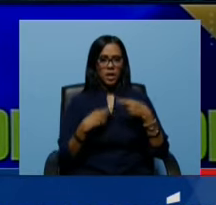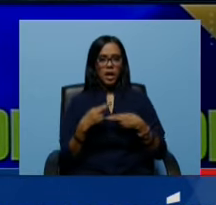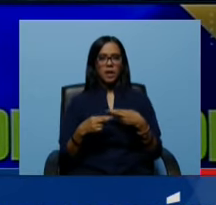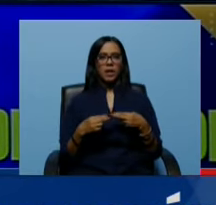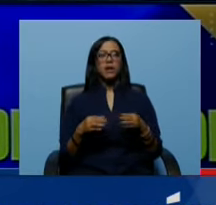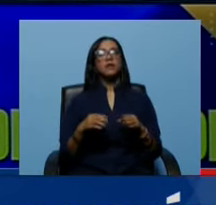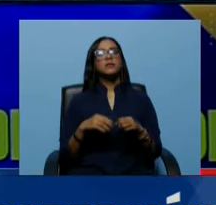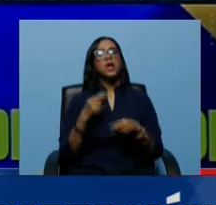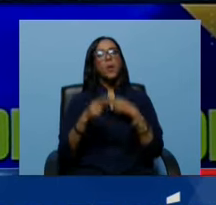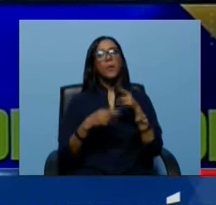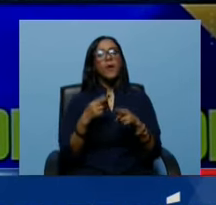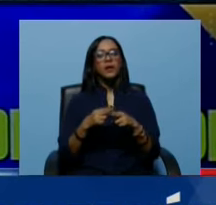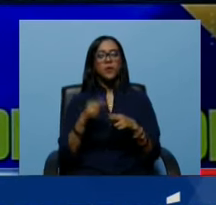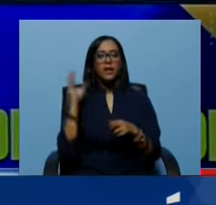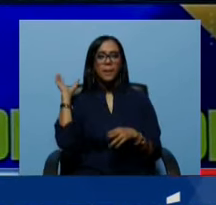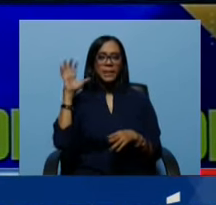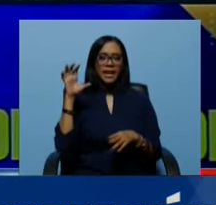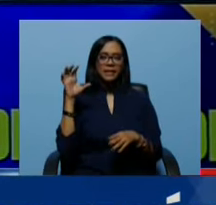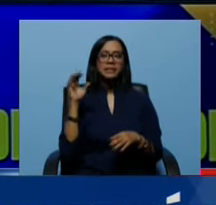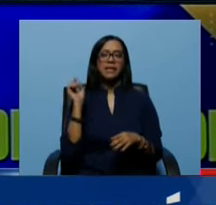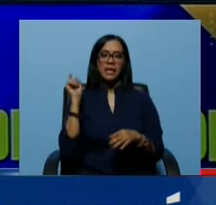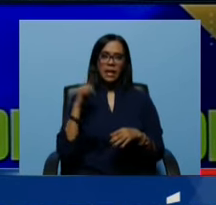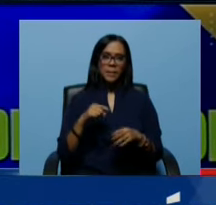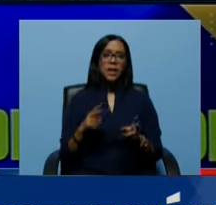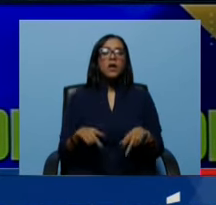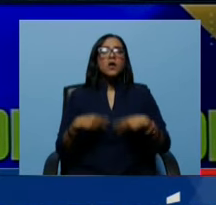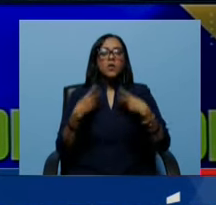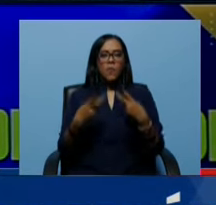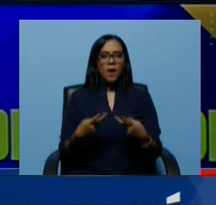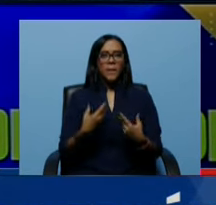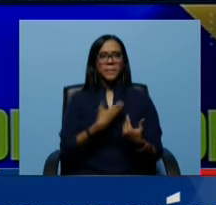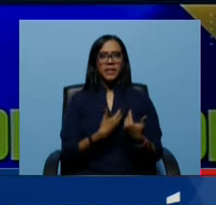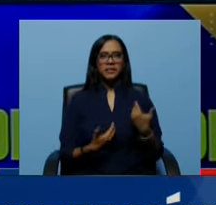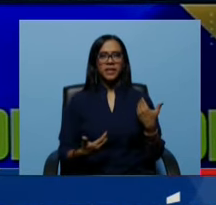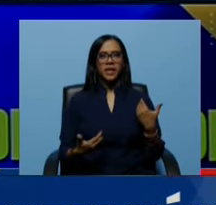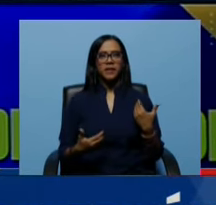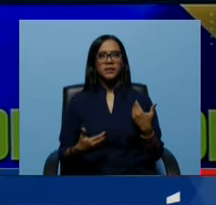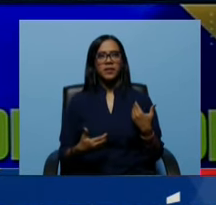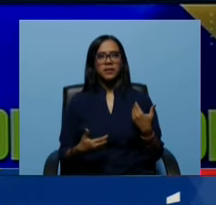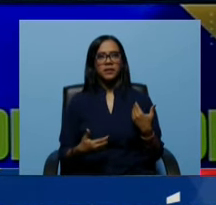los puertos del país, y a la vez nuevo presidente de